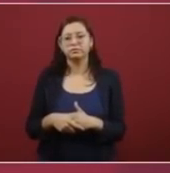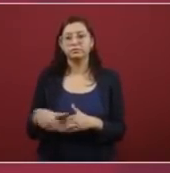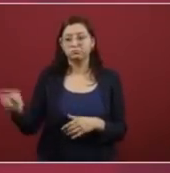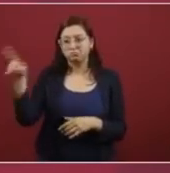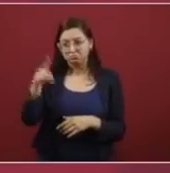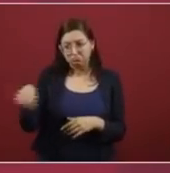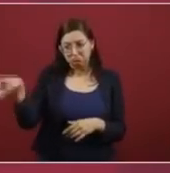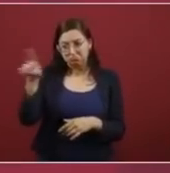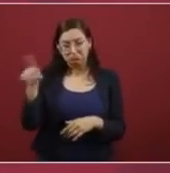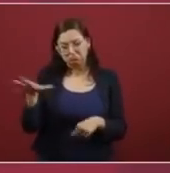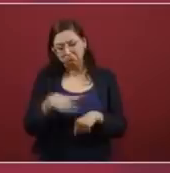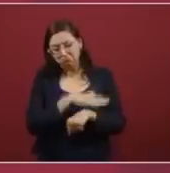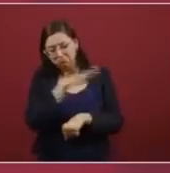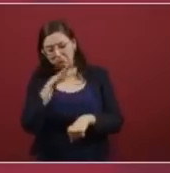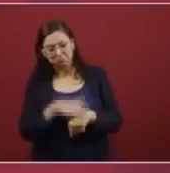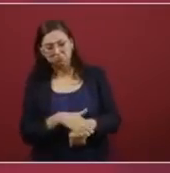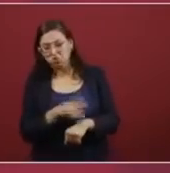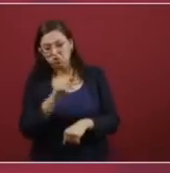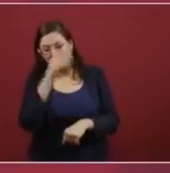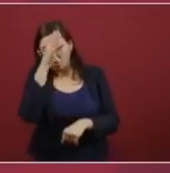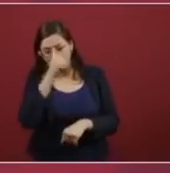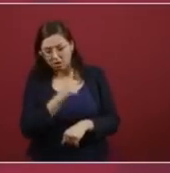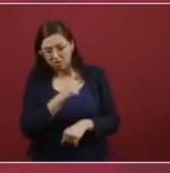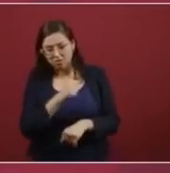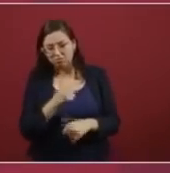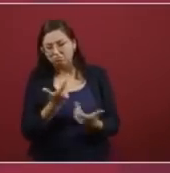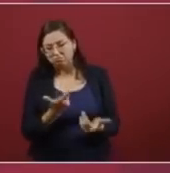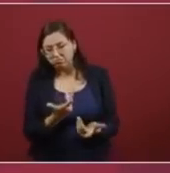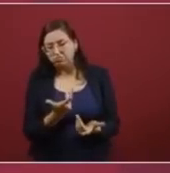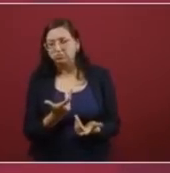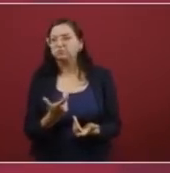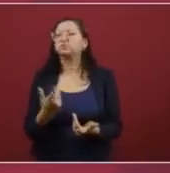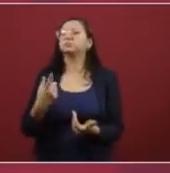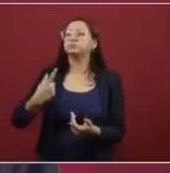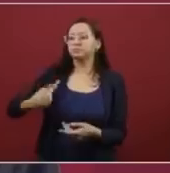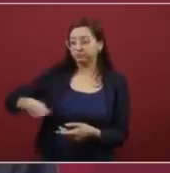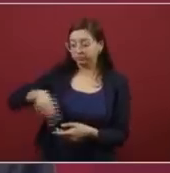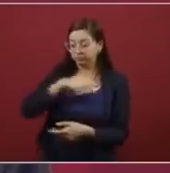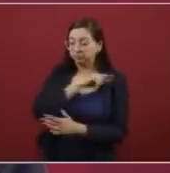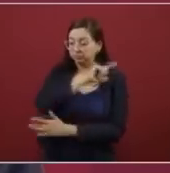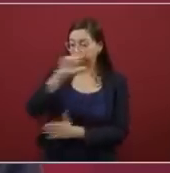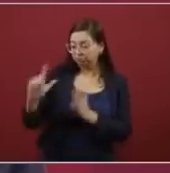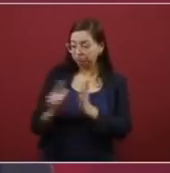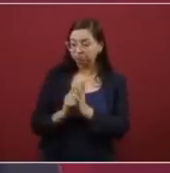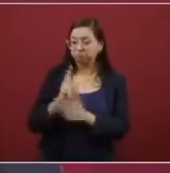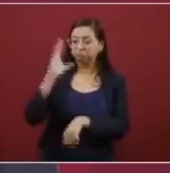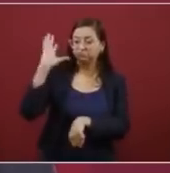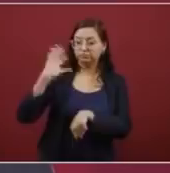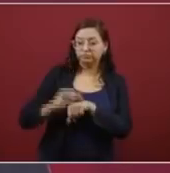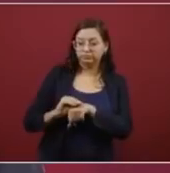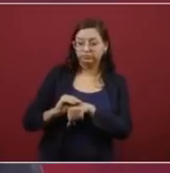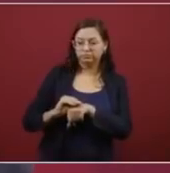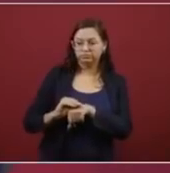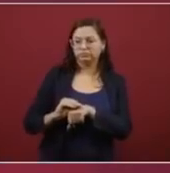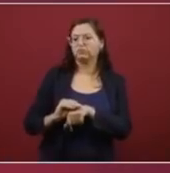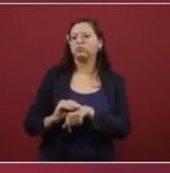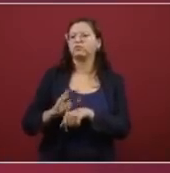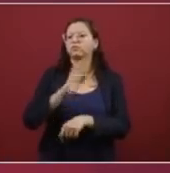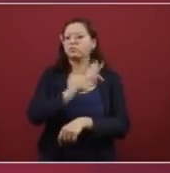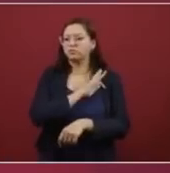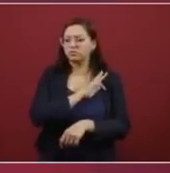calificaron, nosotros tenemos por ley, ¿sí?, la